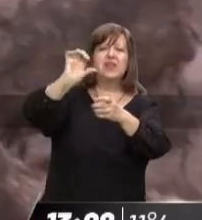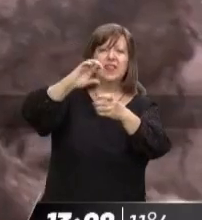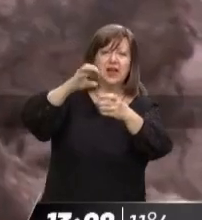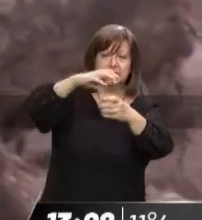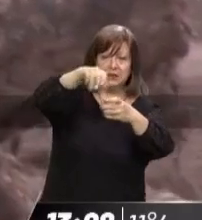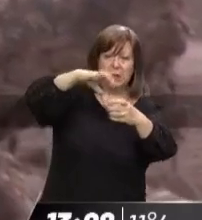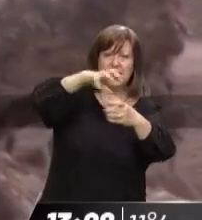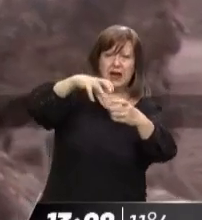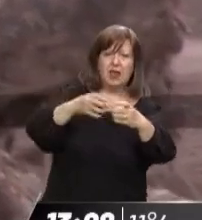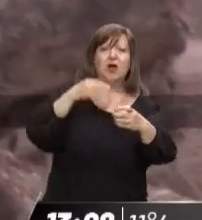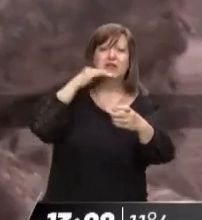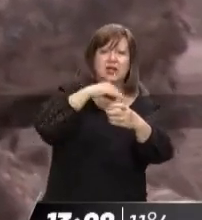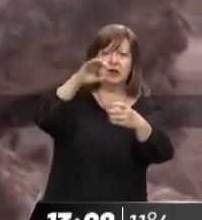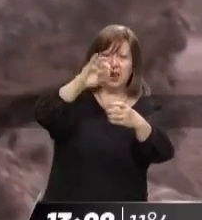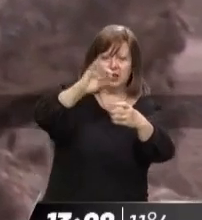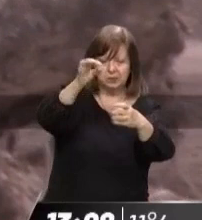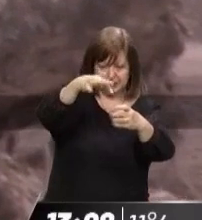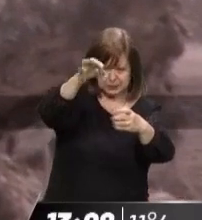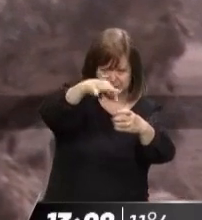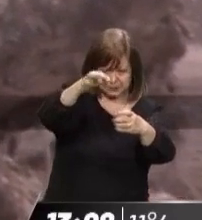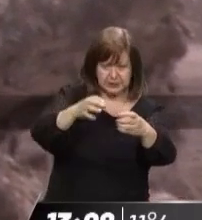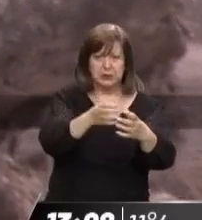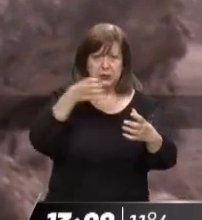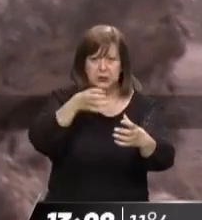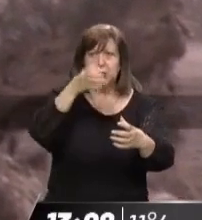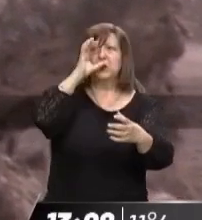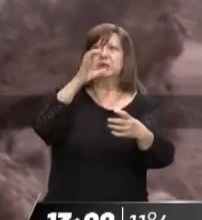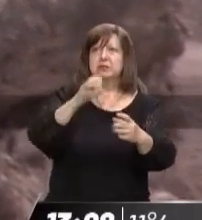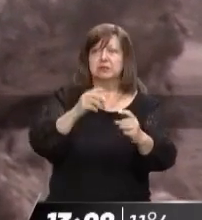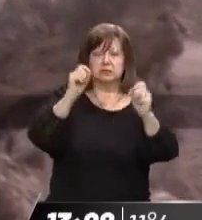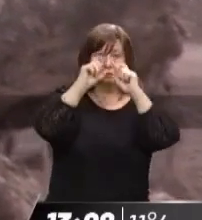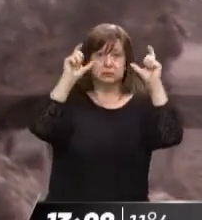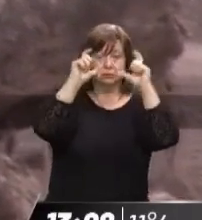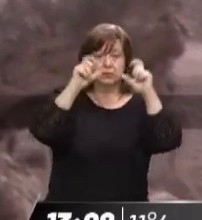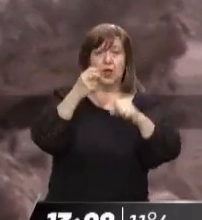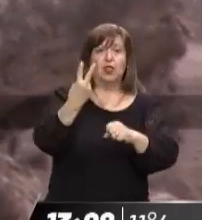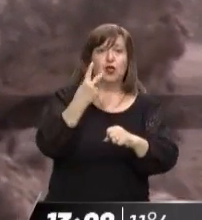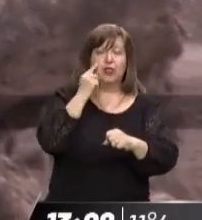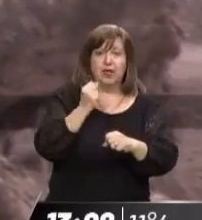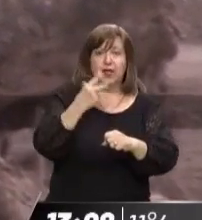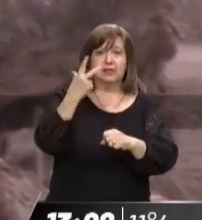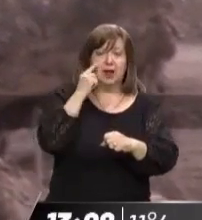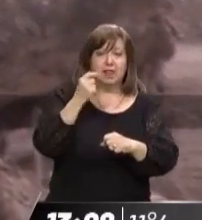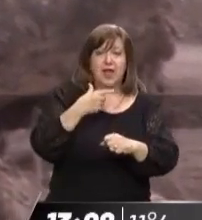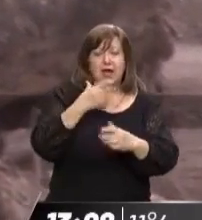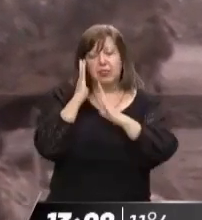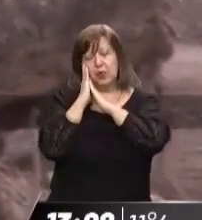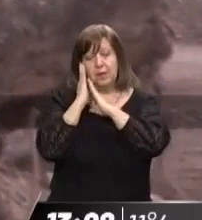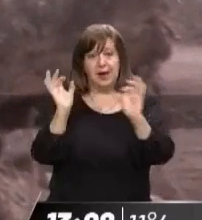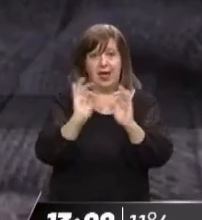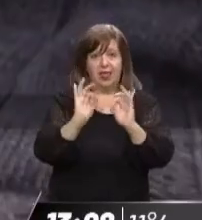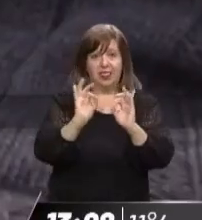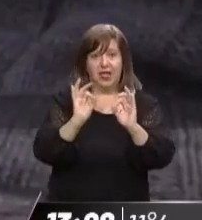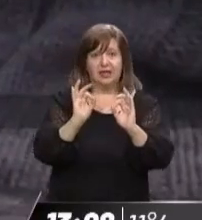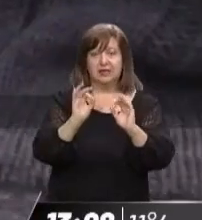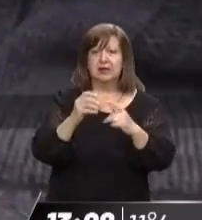dormir. Y toman toda esa clase de medicamentos hasta que han llegado a suicidarse los chicos por eso. ¿Cómo